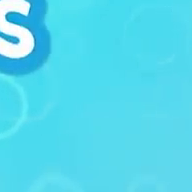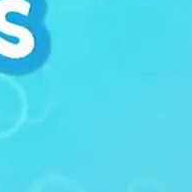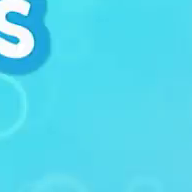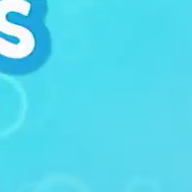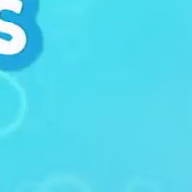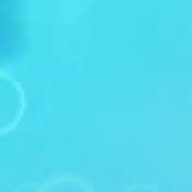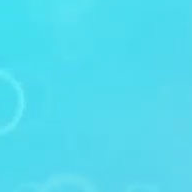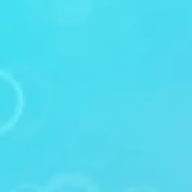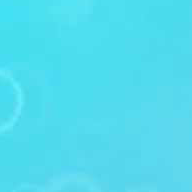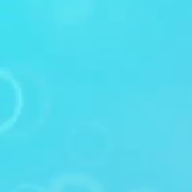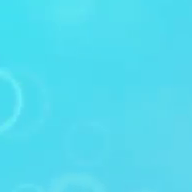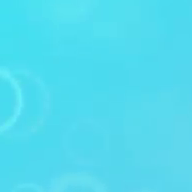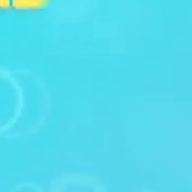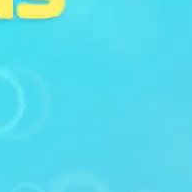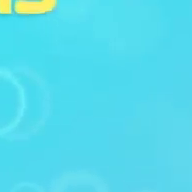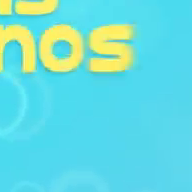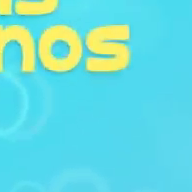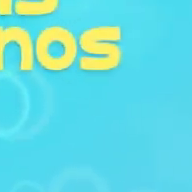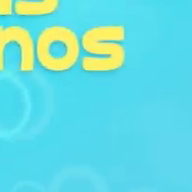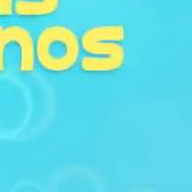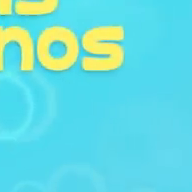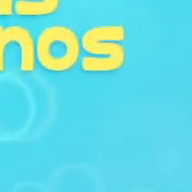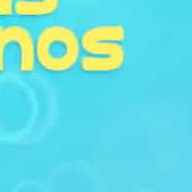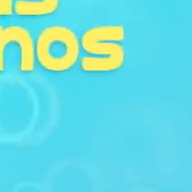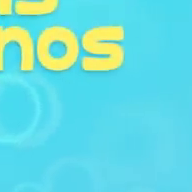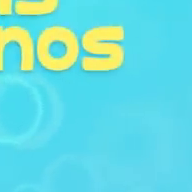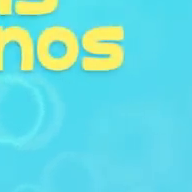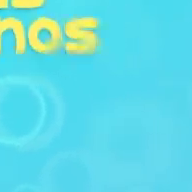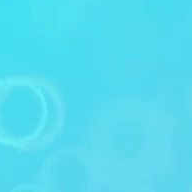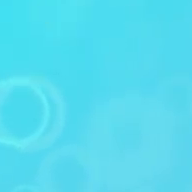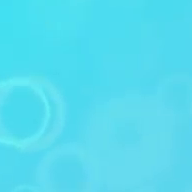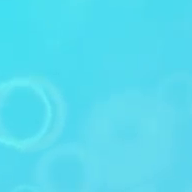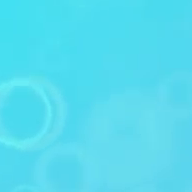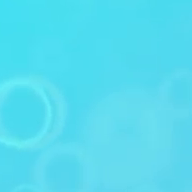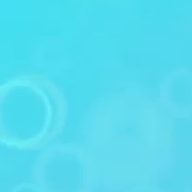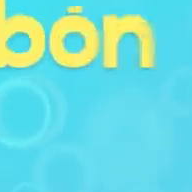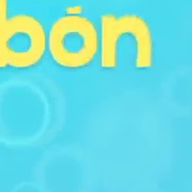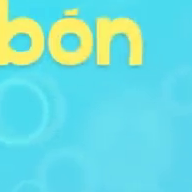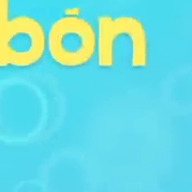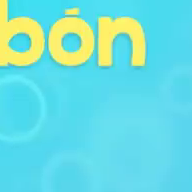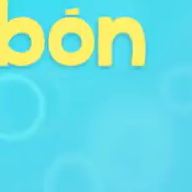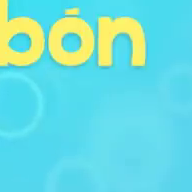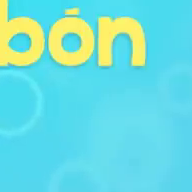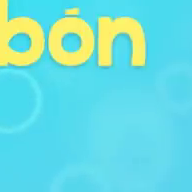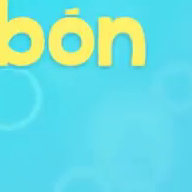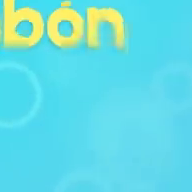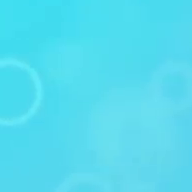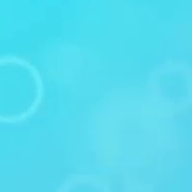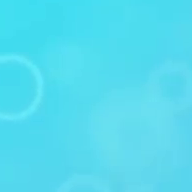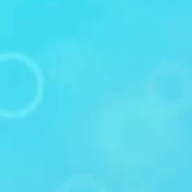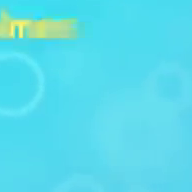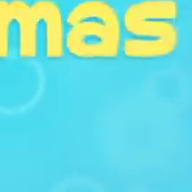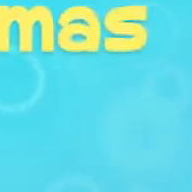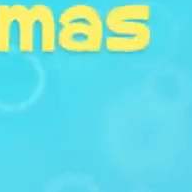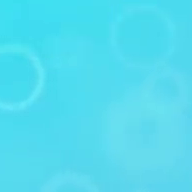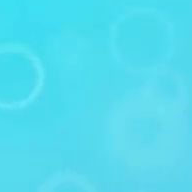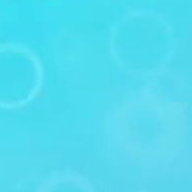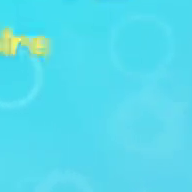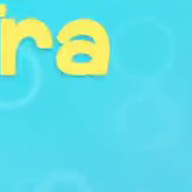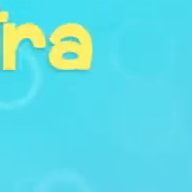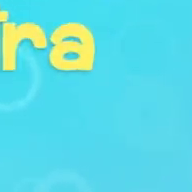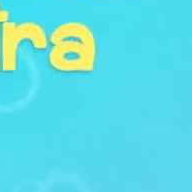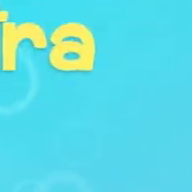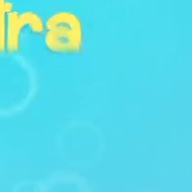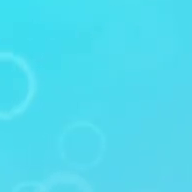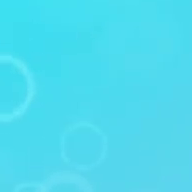hacerlo correctamente. Moja tus manos. Usa suficiente jabón. Frota tus palmas una